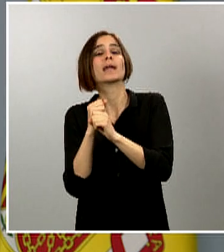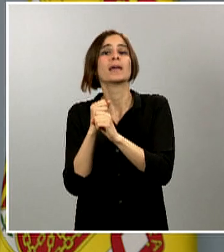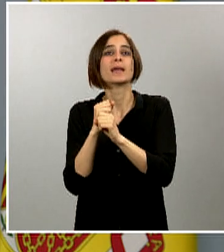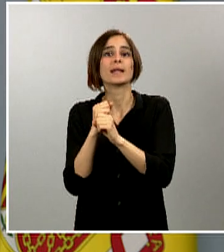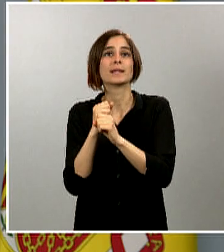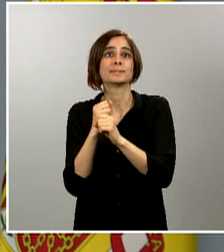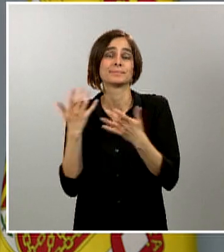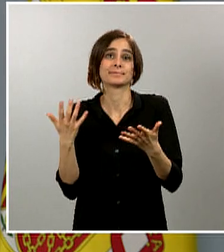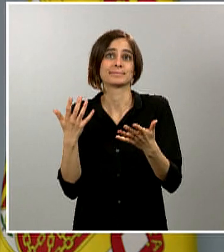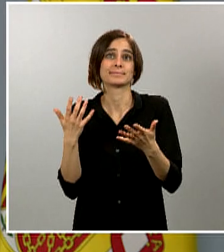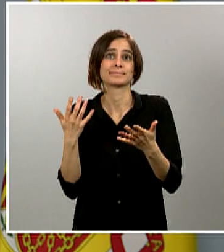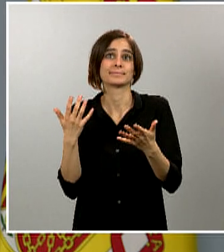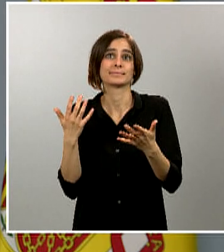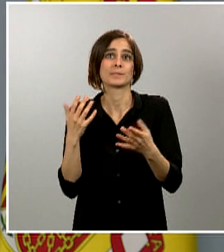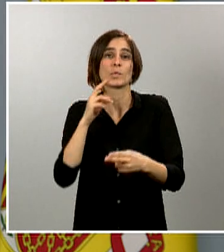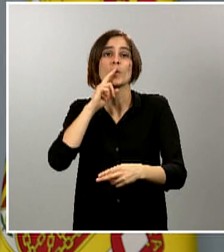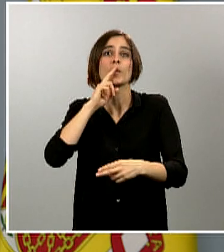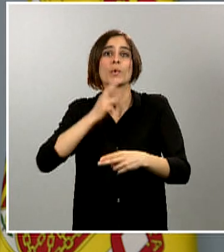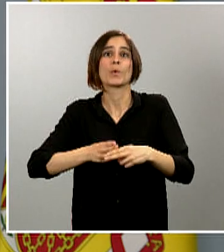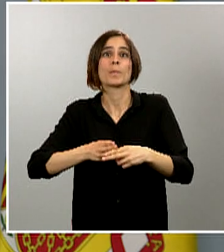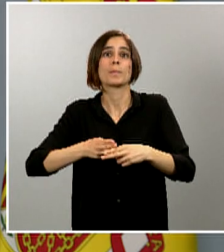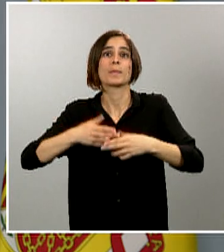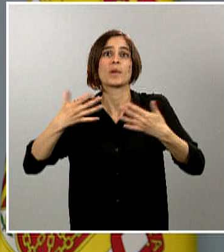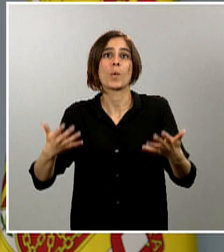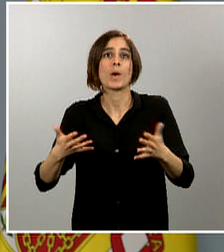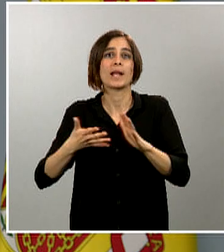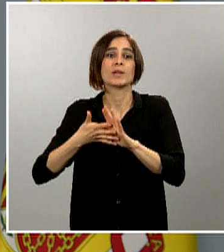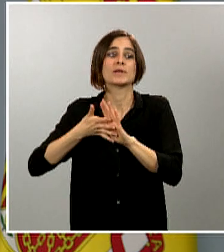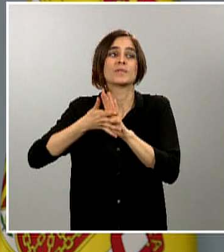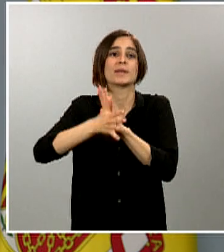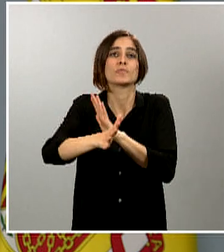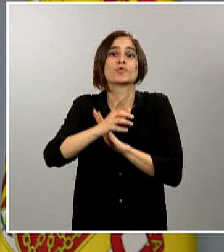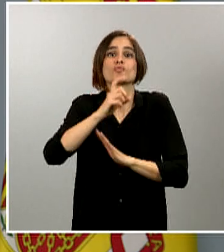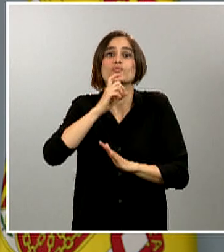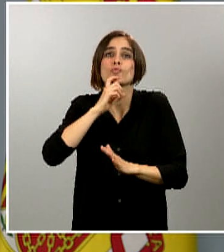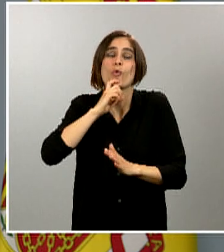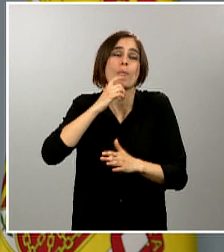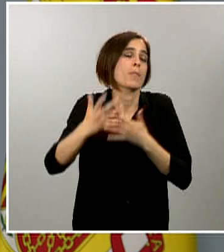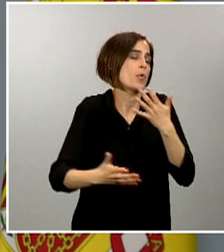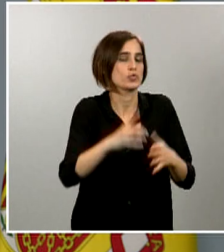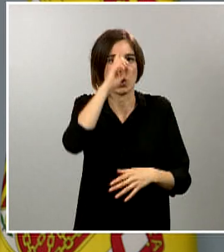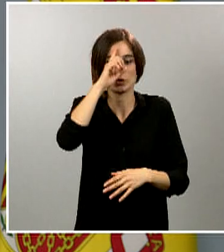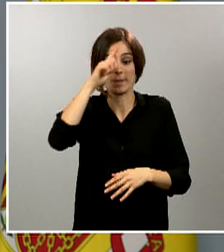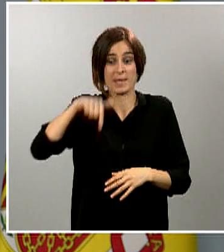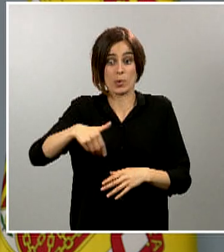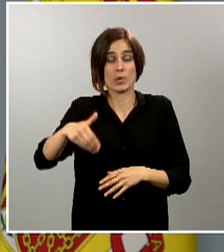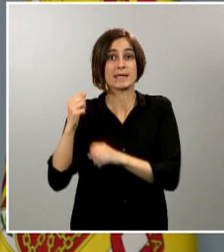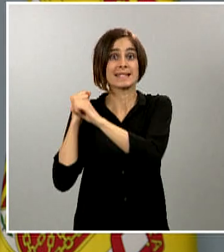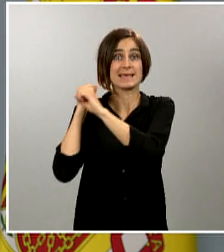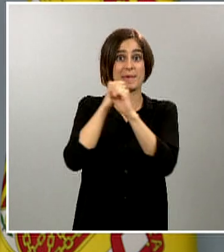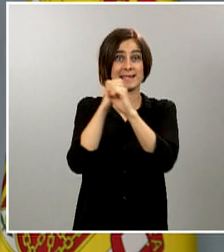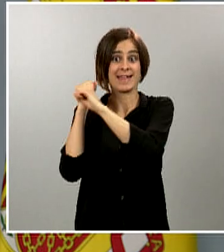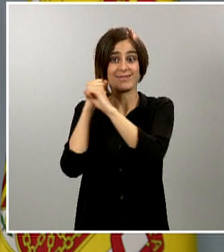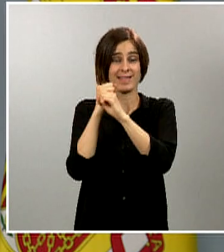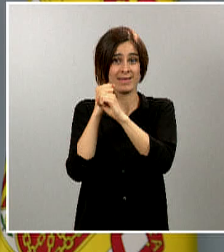estos momentos, esta Semana Santa, que sepáis que la Guardia Civil, como siempre, el sector